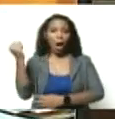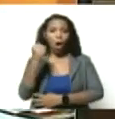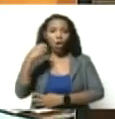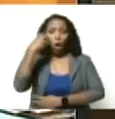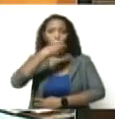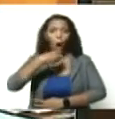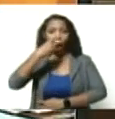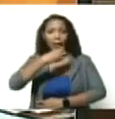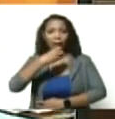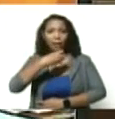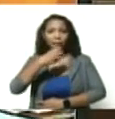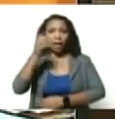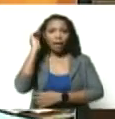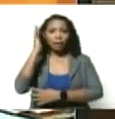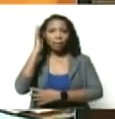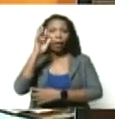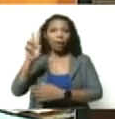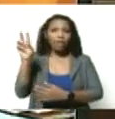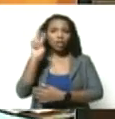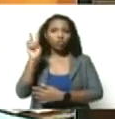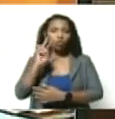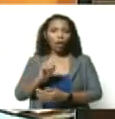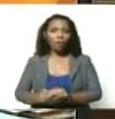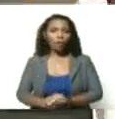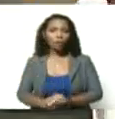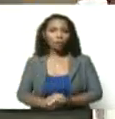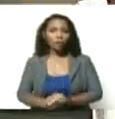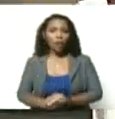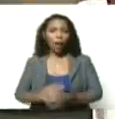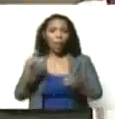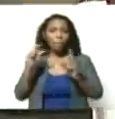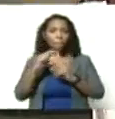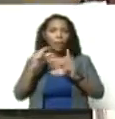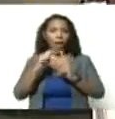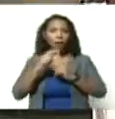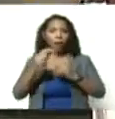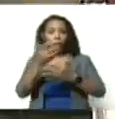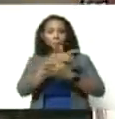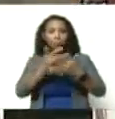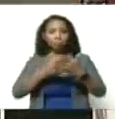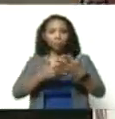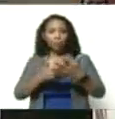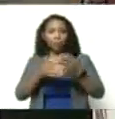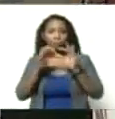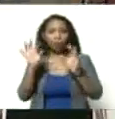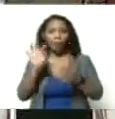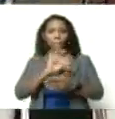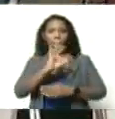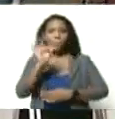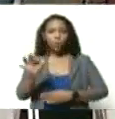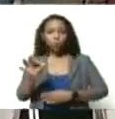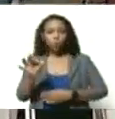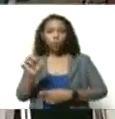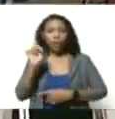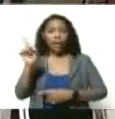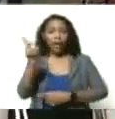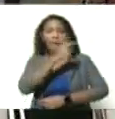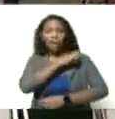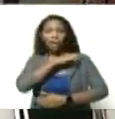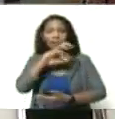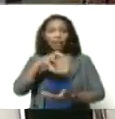orador del Parlamento venezolano, en palabras textuales del jefe de